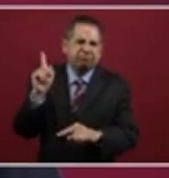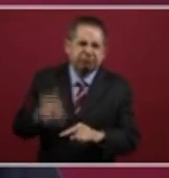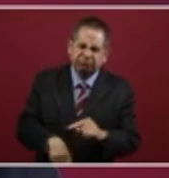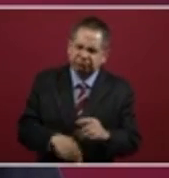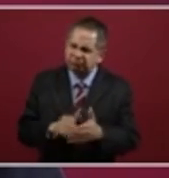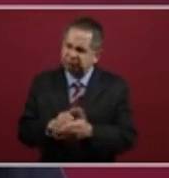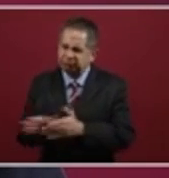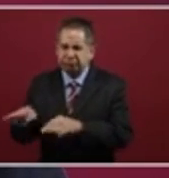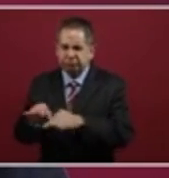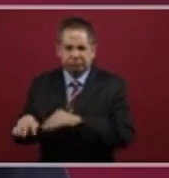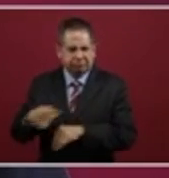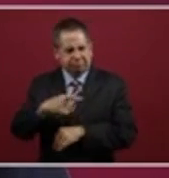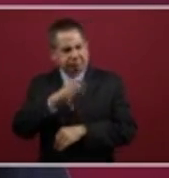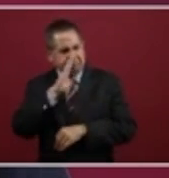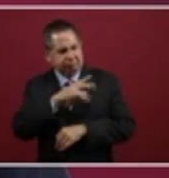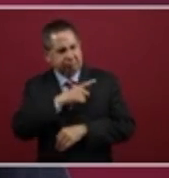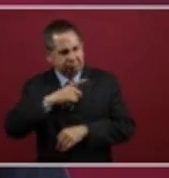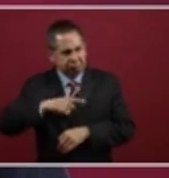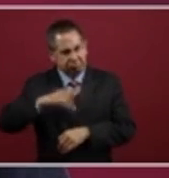por eso.